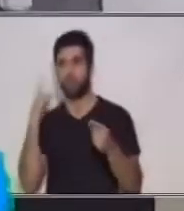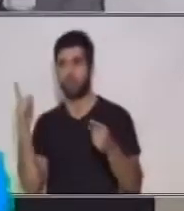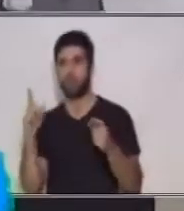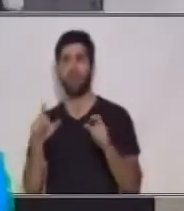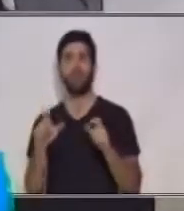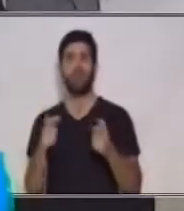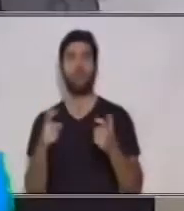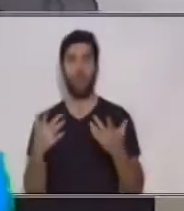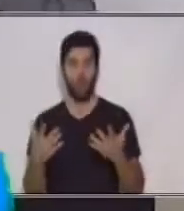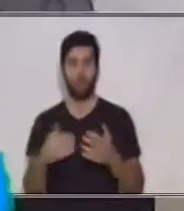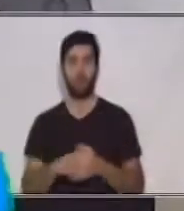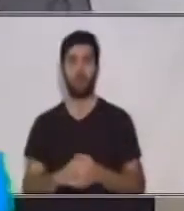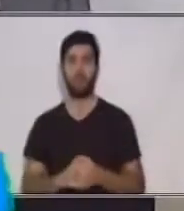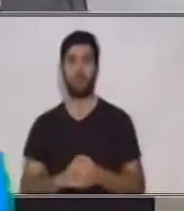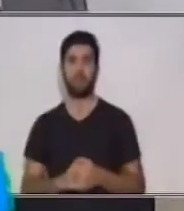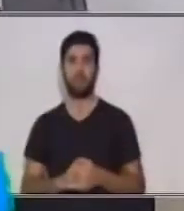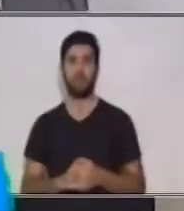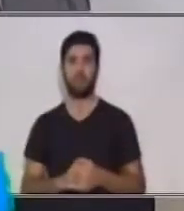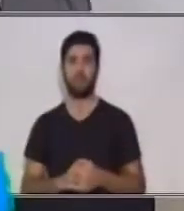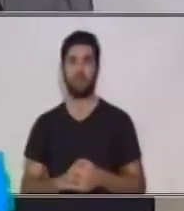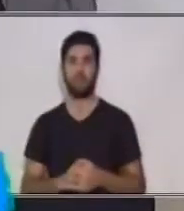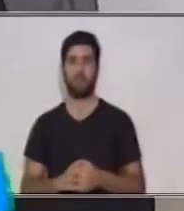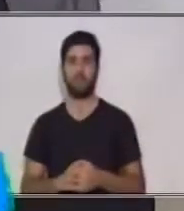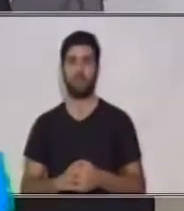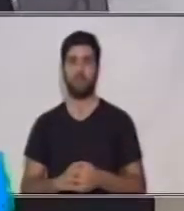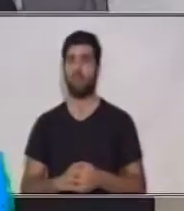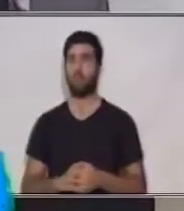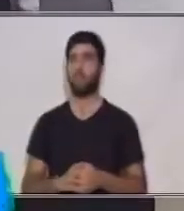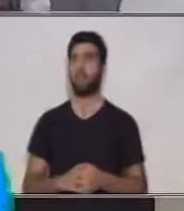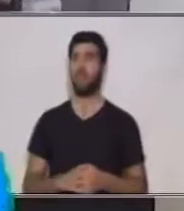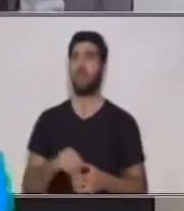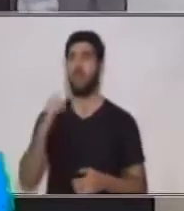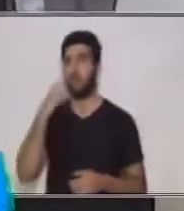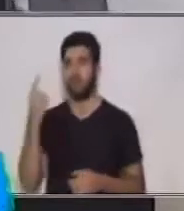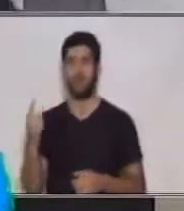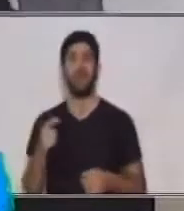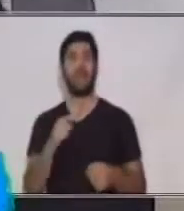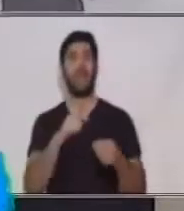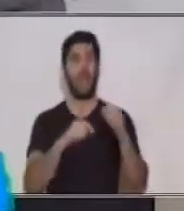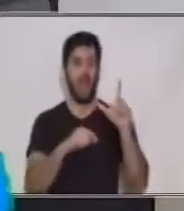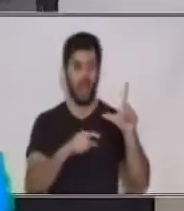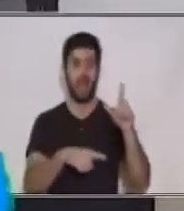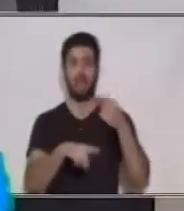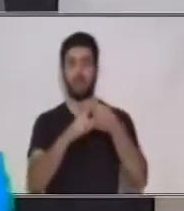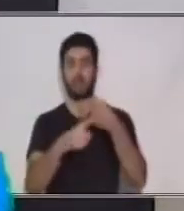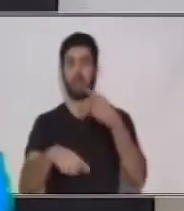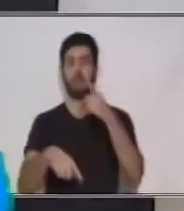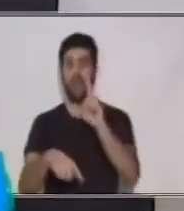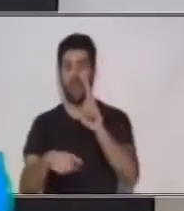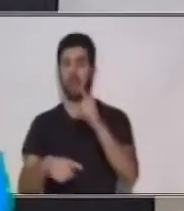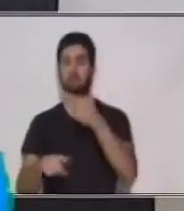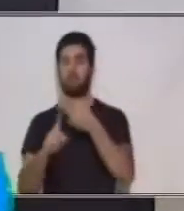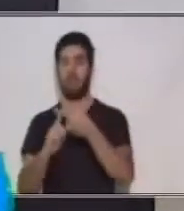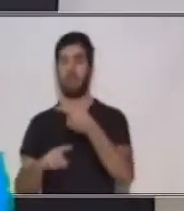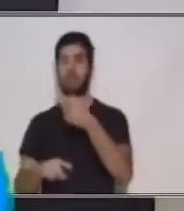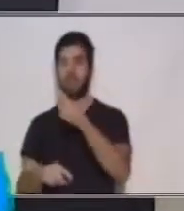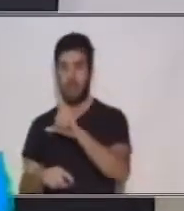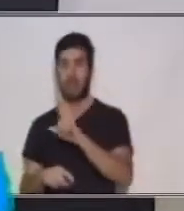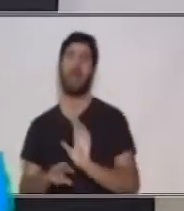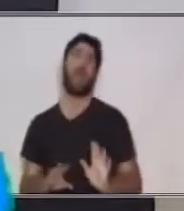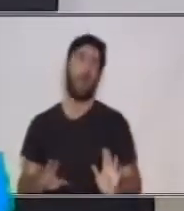platicado anteriormente, que es lado más lado más lado, para encontrar el perímetro de nuestra figura. Entonces